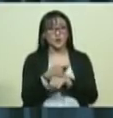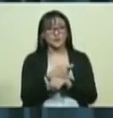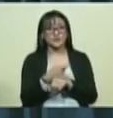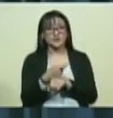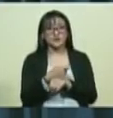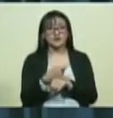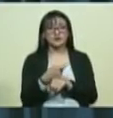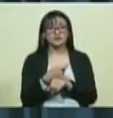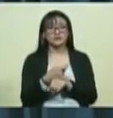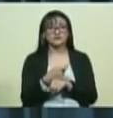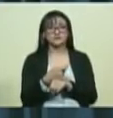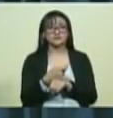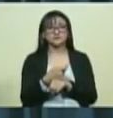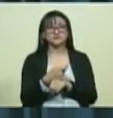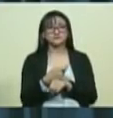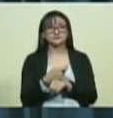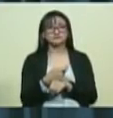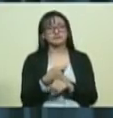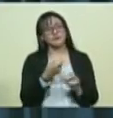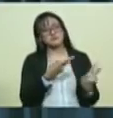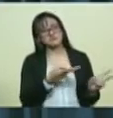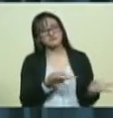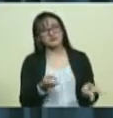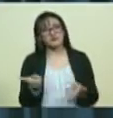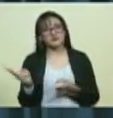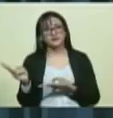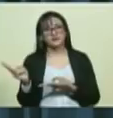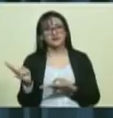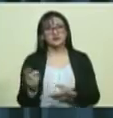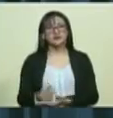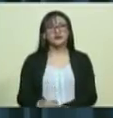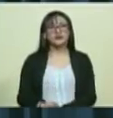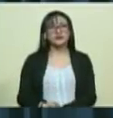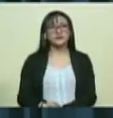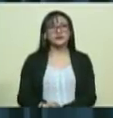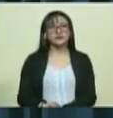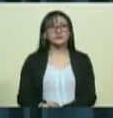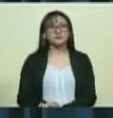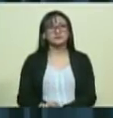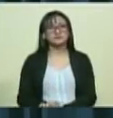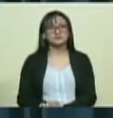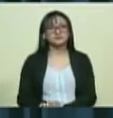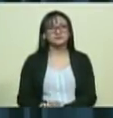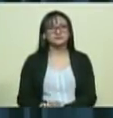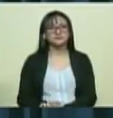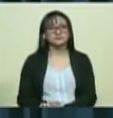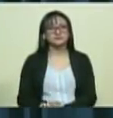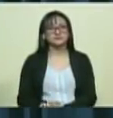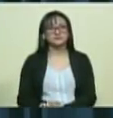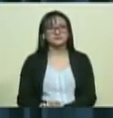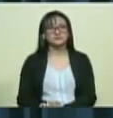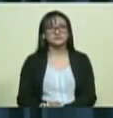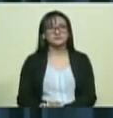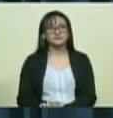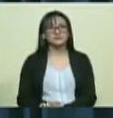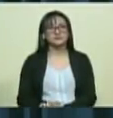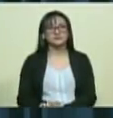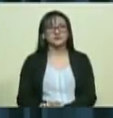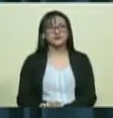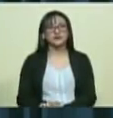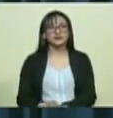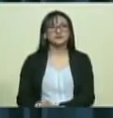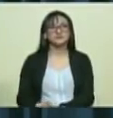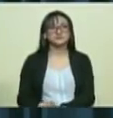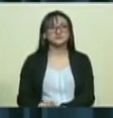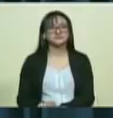queremos darle la bienvenida a todas las hermanas y hermanos provenientes